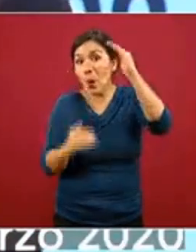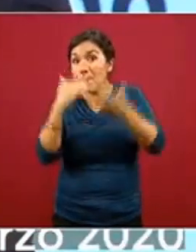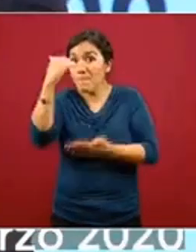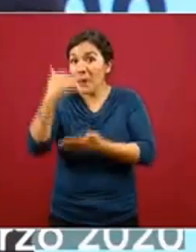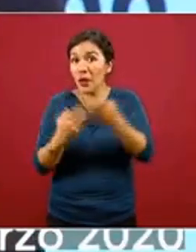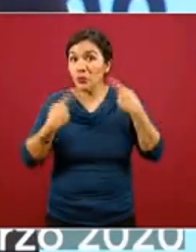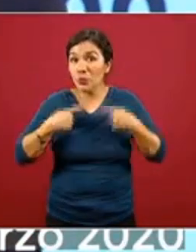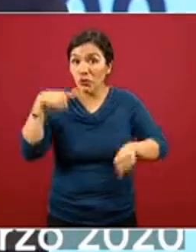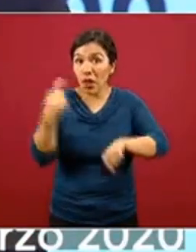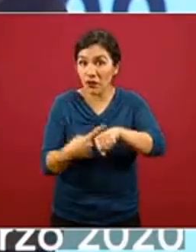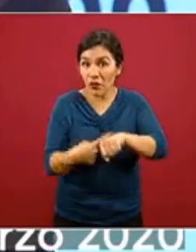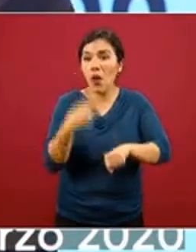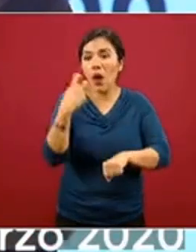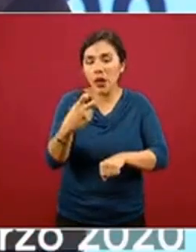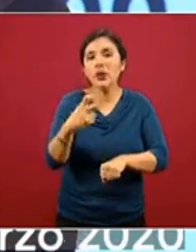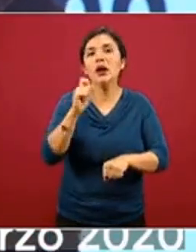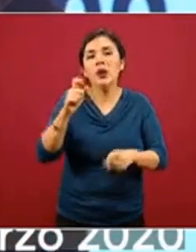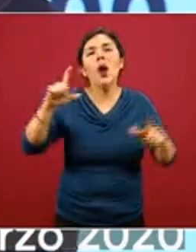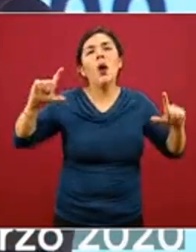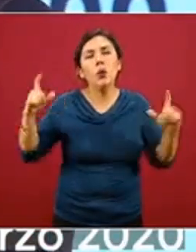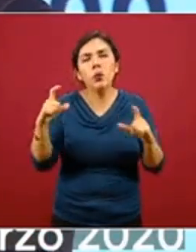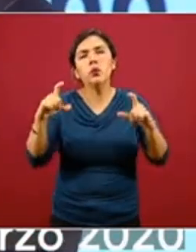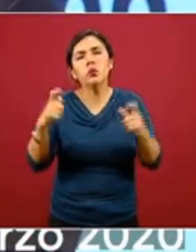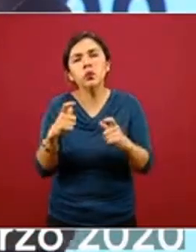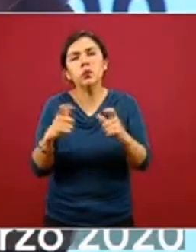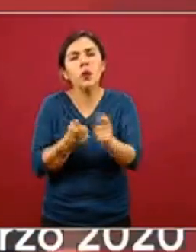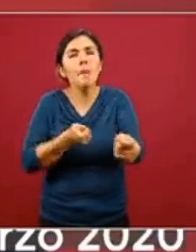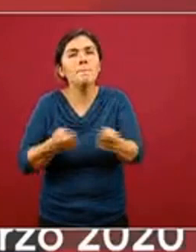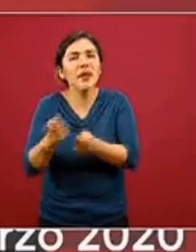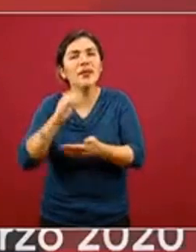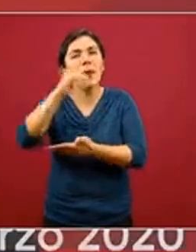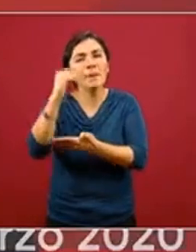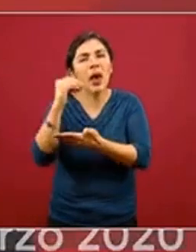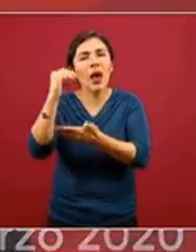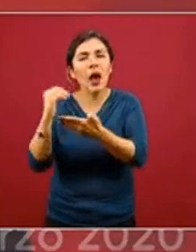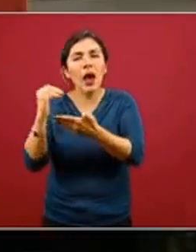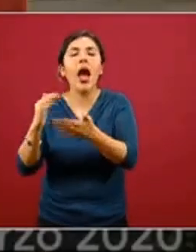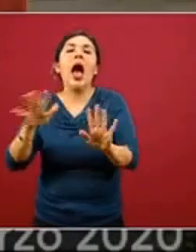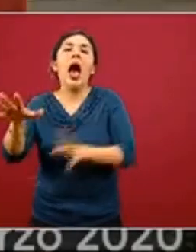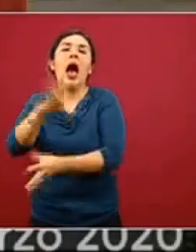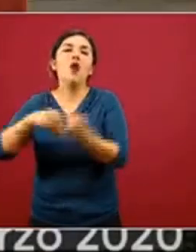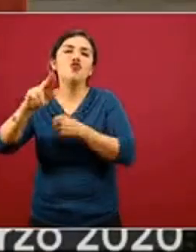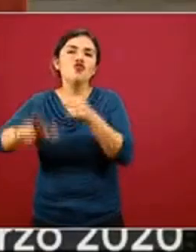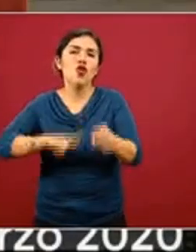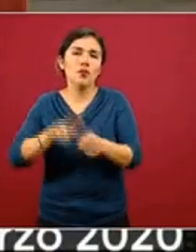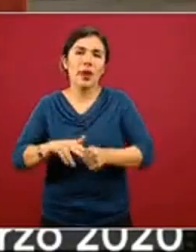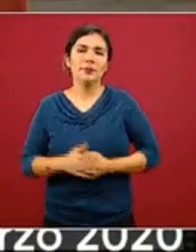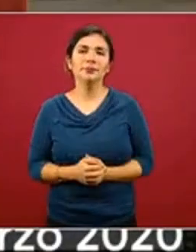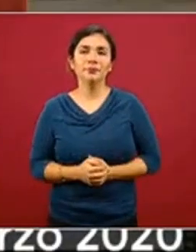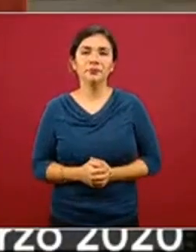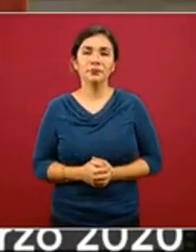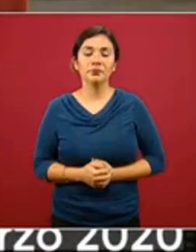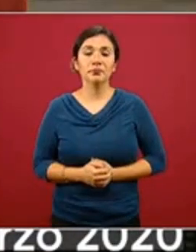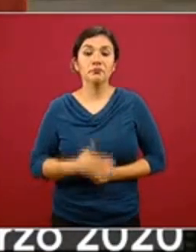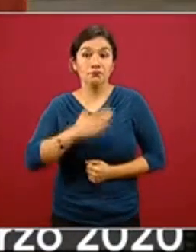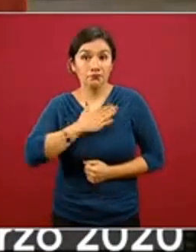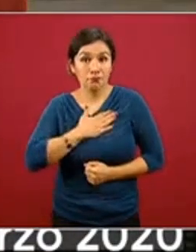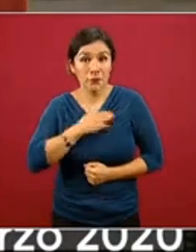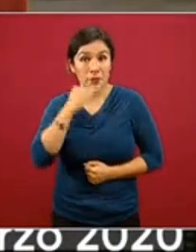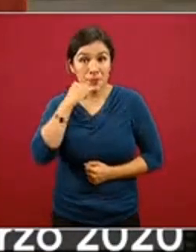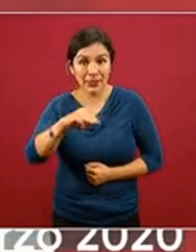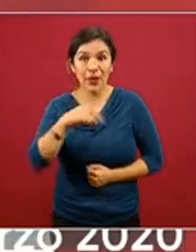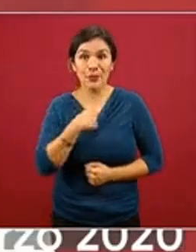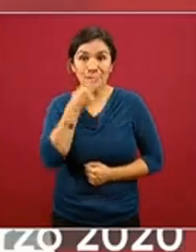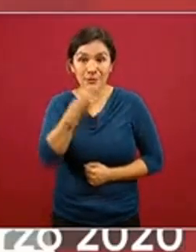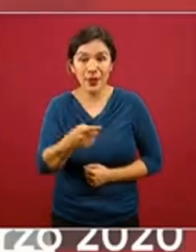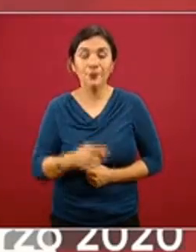casos, esto se va reduciendo las medidas y volvemos a una vida normal. El mensaje es que lo hemos